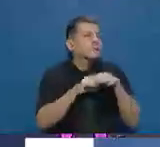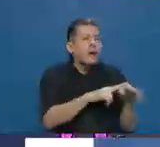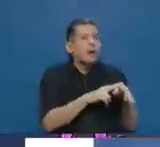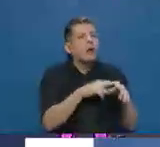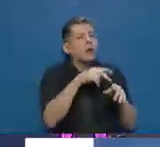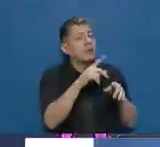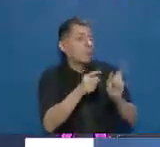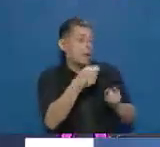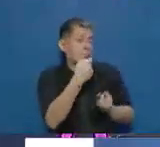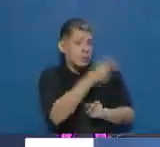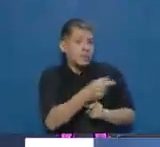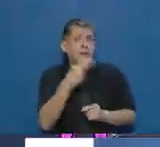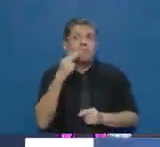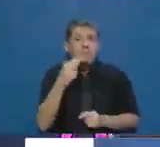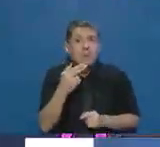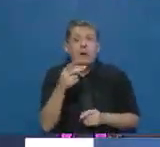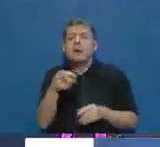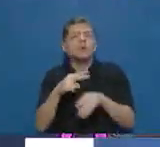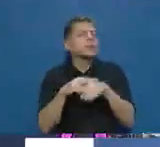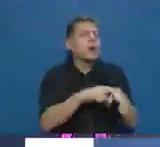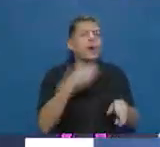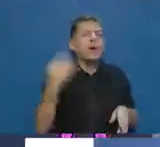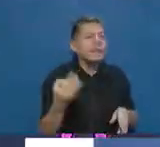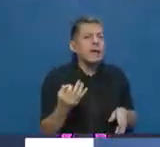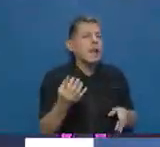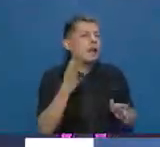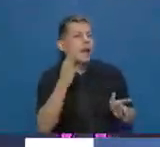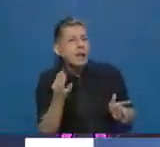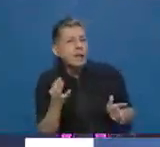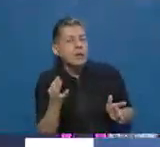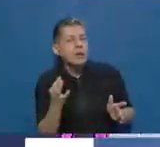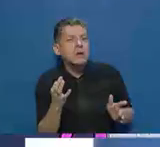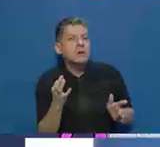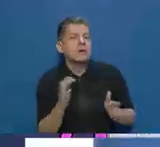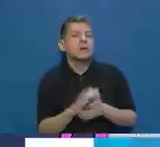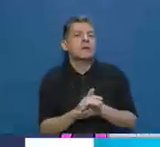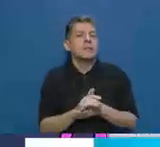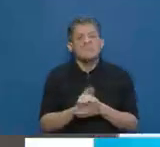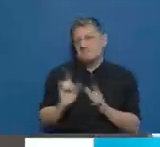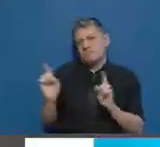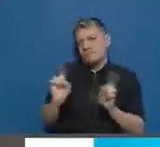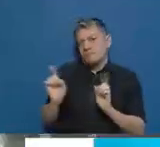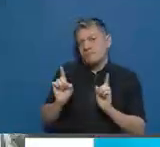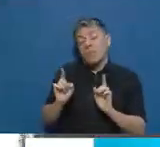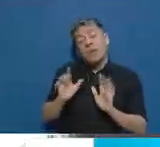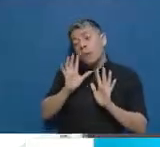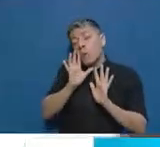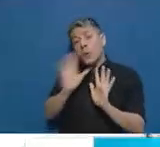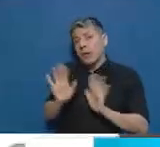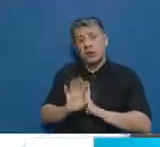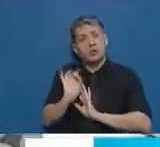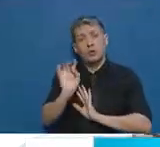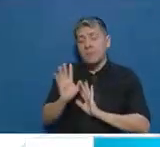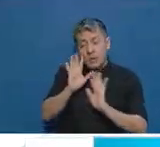determinado para que usen el tapabocas, determinado de entrenamiento? No. Yo creo que esto hay que tomarlo con precaución. Creo que es